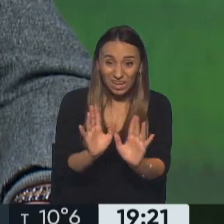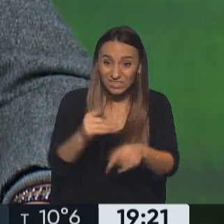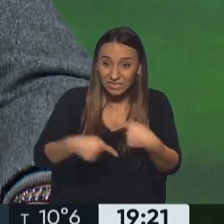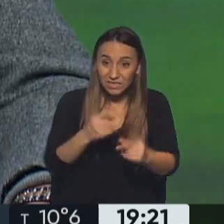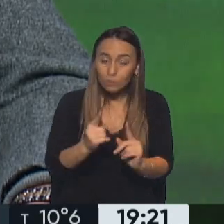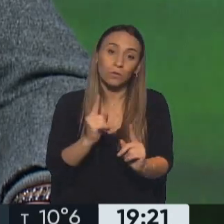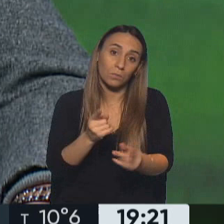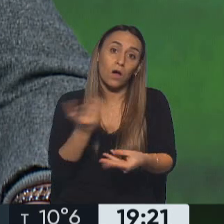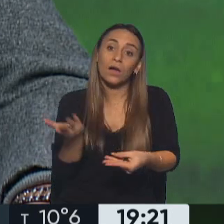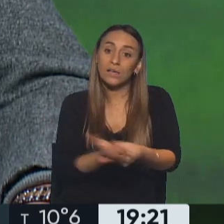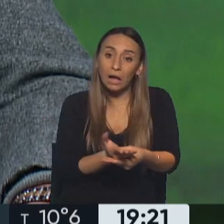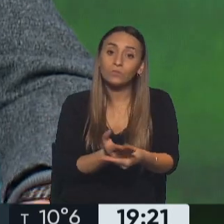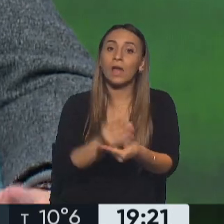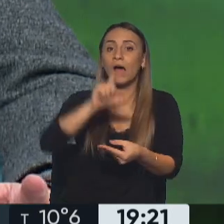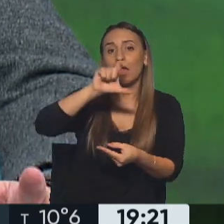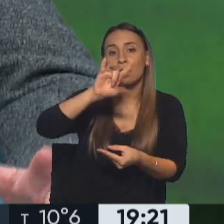una